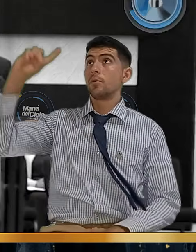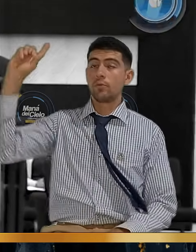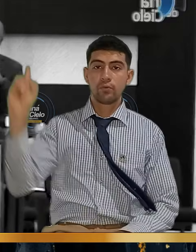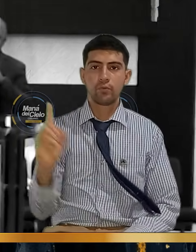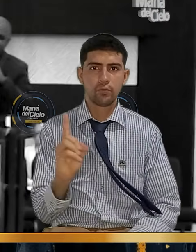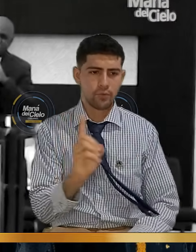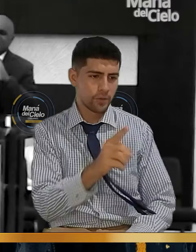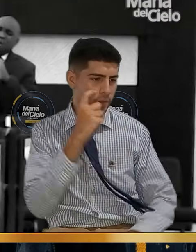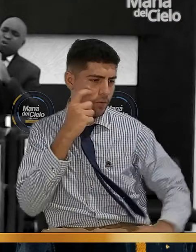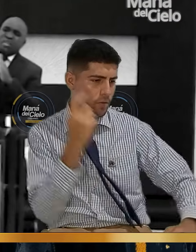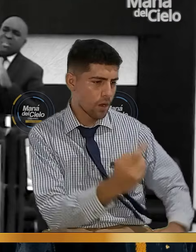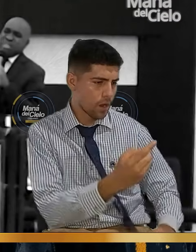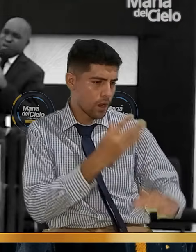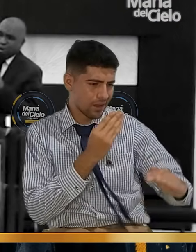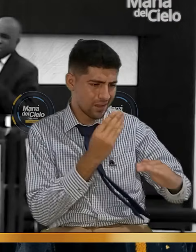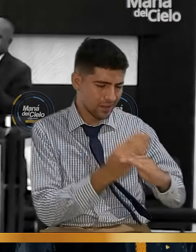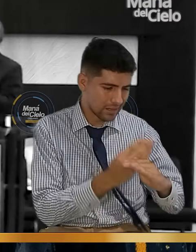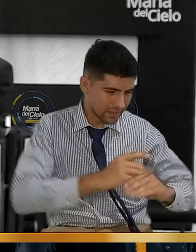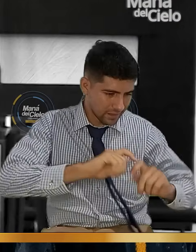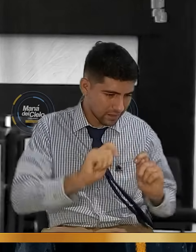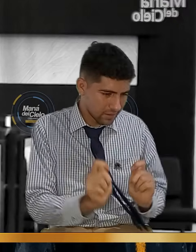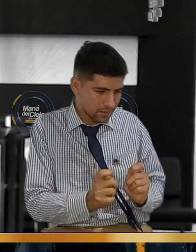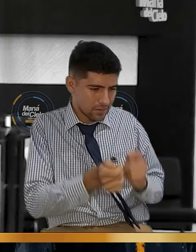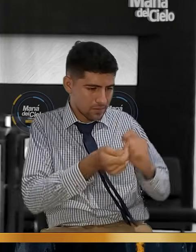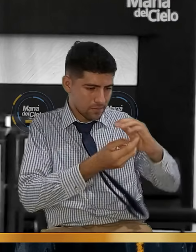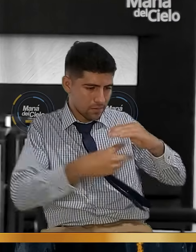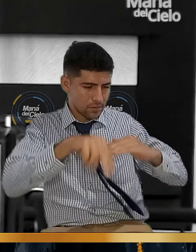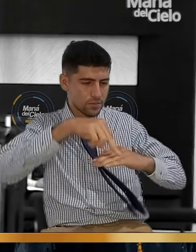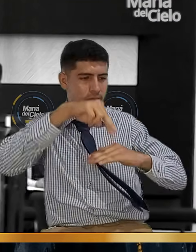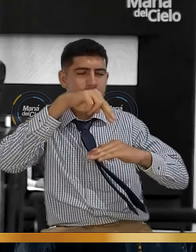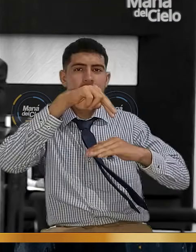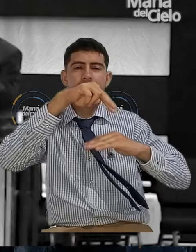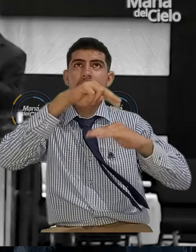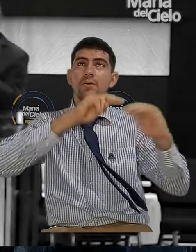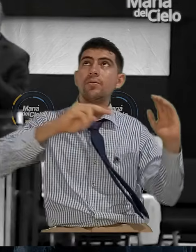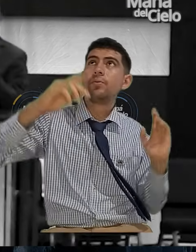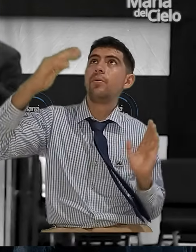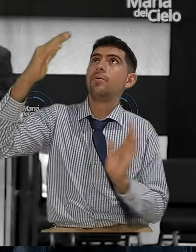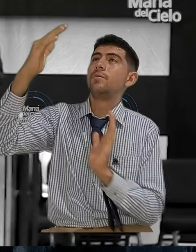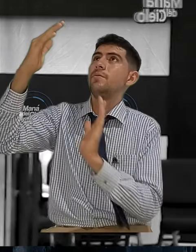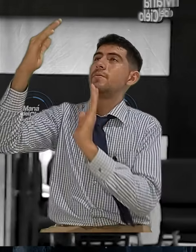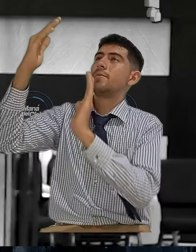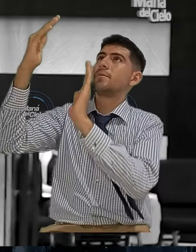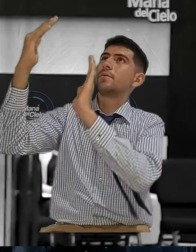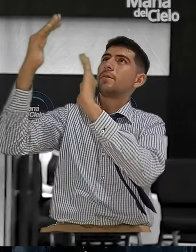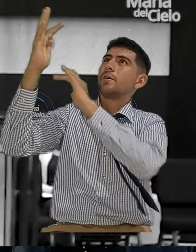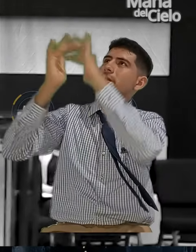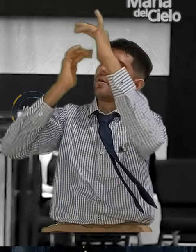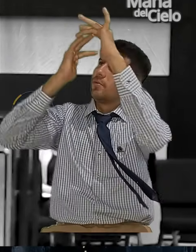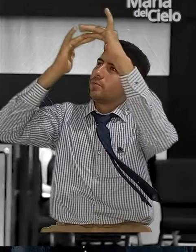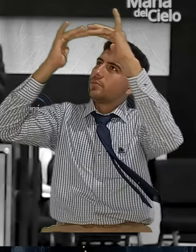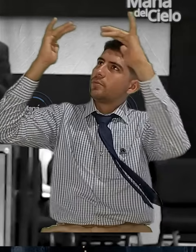se tocará la trompeta, gloria al Señor, y los muertos en Cristo resucitarán primero, y luego nosotros los que